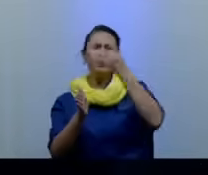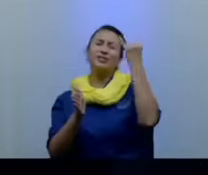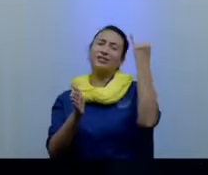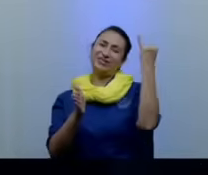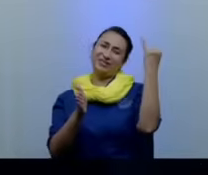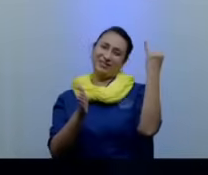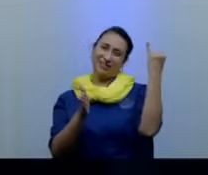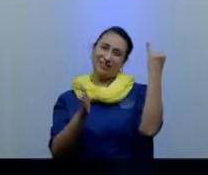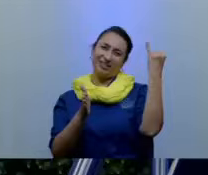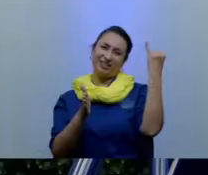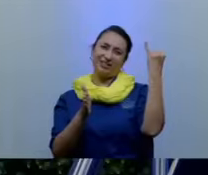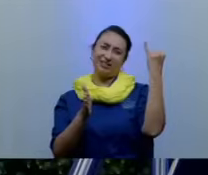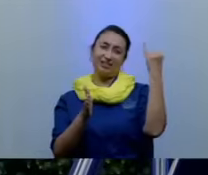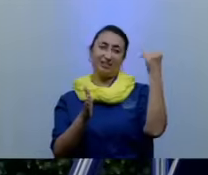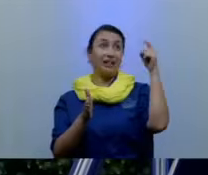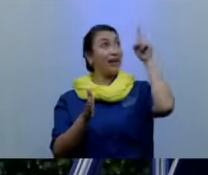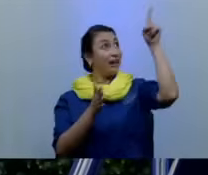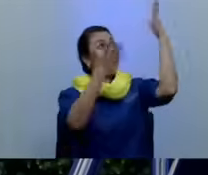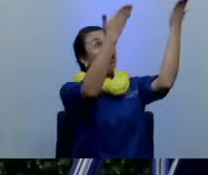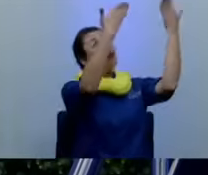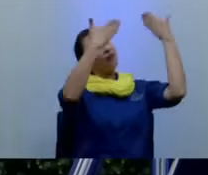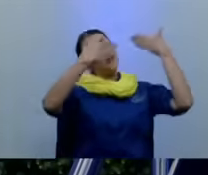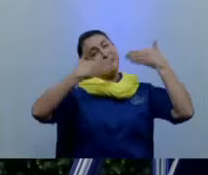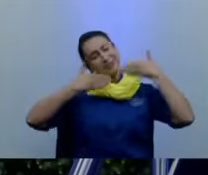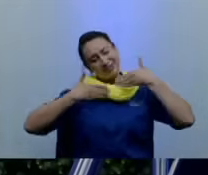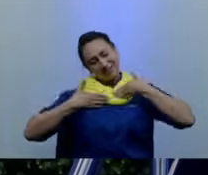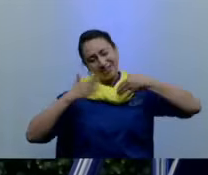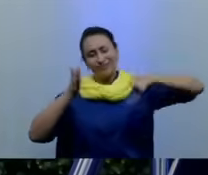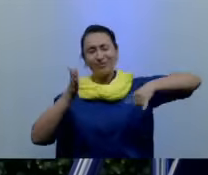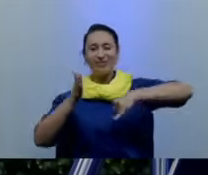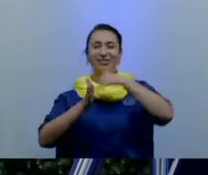la resurrección de Jesús nos hace justos a nosotros.